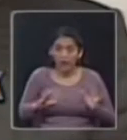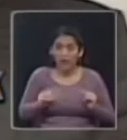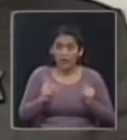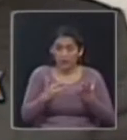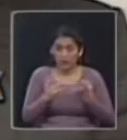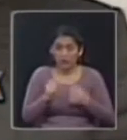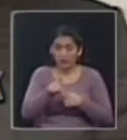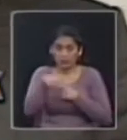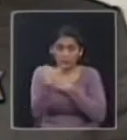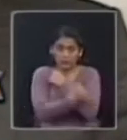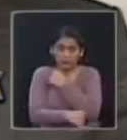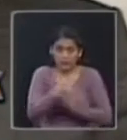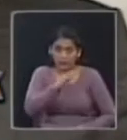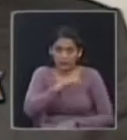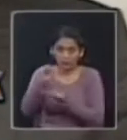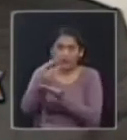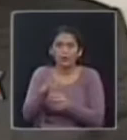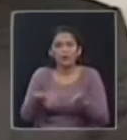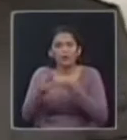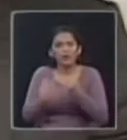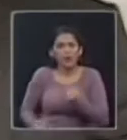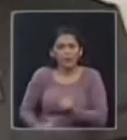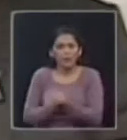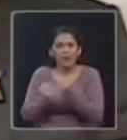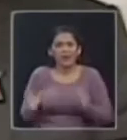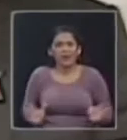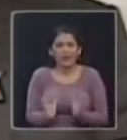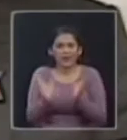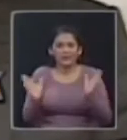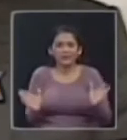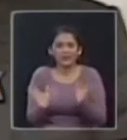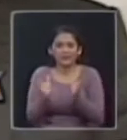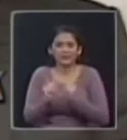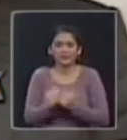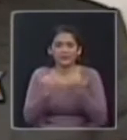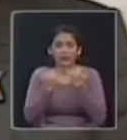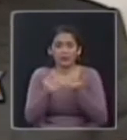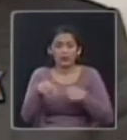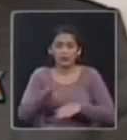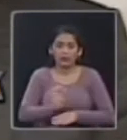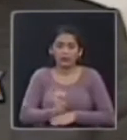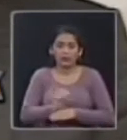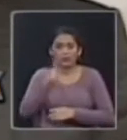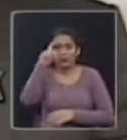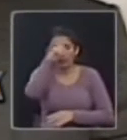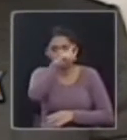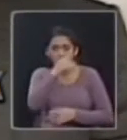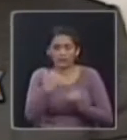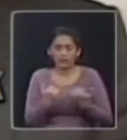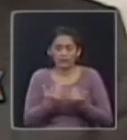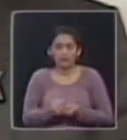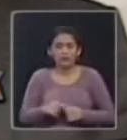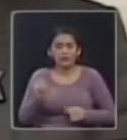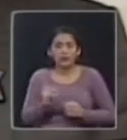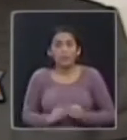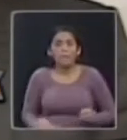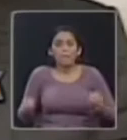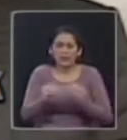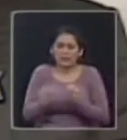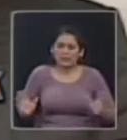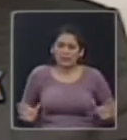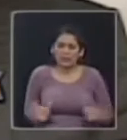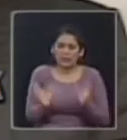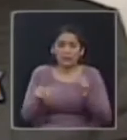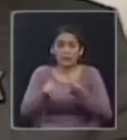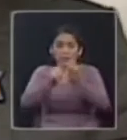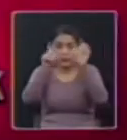incentivos de innovación. Necesitamos mejorar temas de propiedad intelectual que actualmente están siendo limitados en vinculación universidad-empresa. Necesitamos incentivos para que empresas